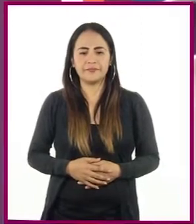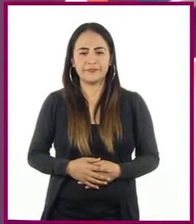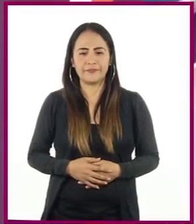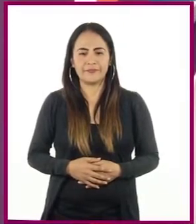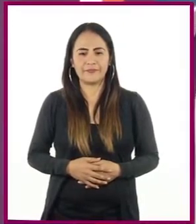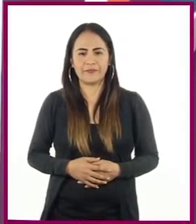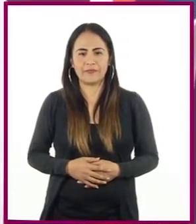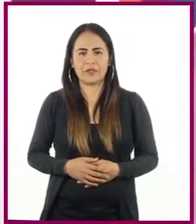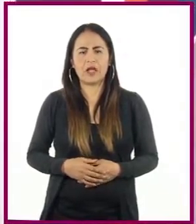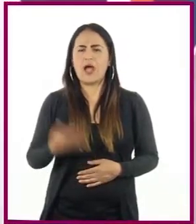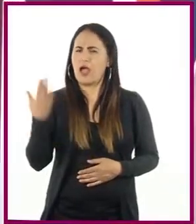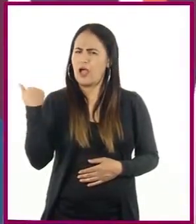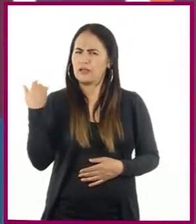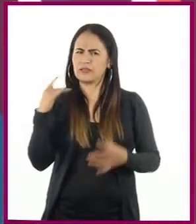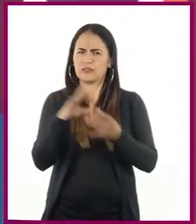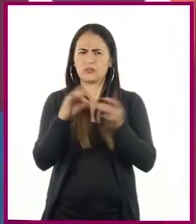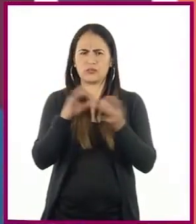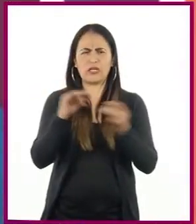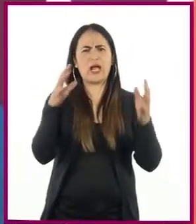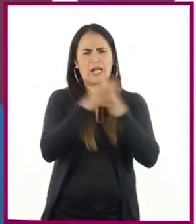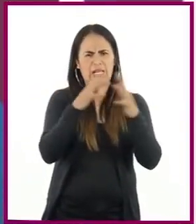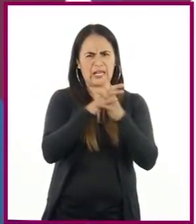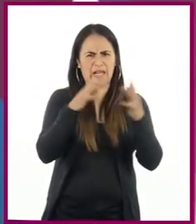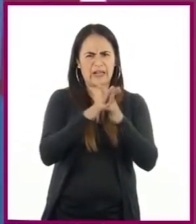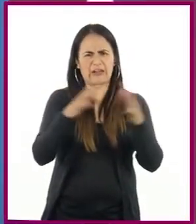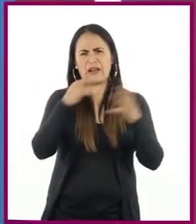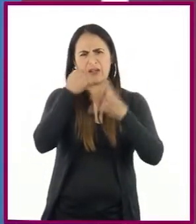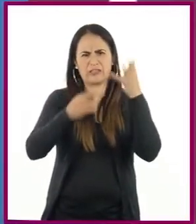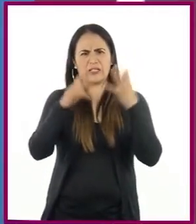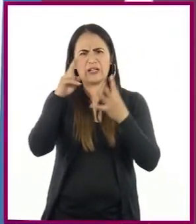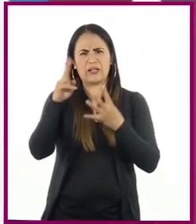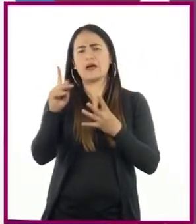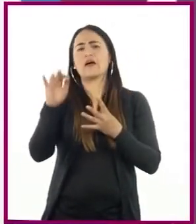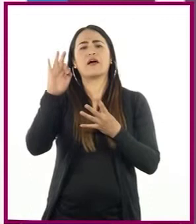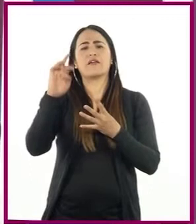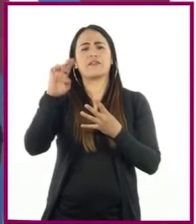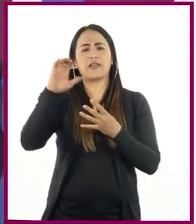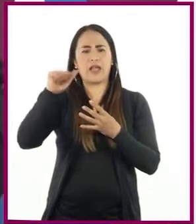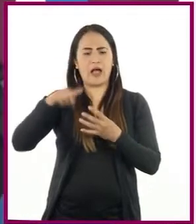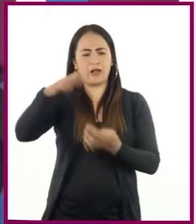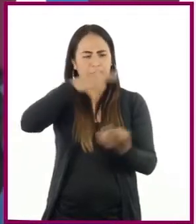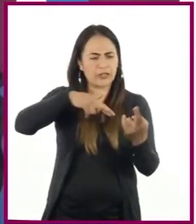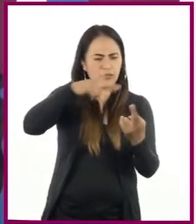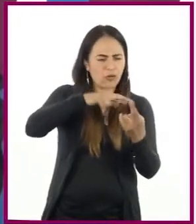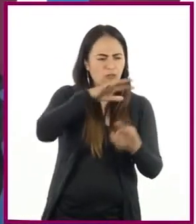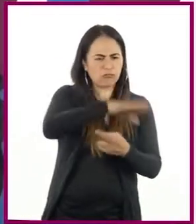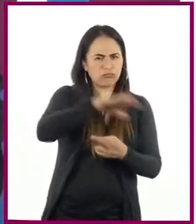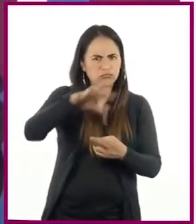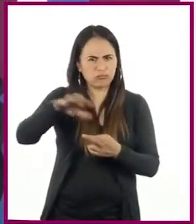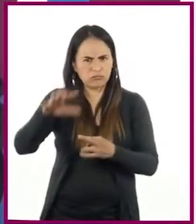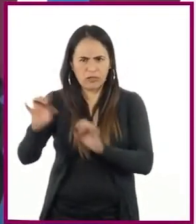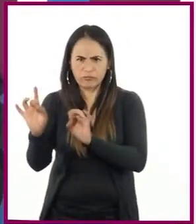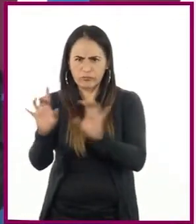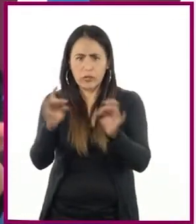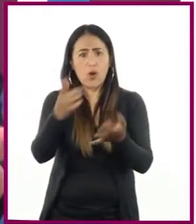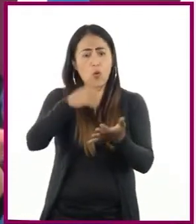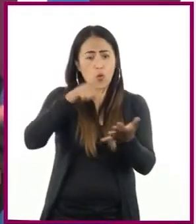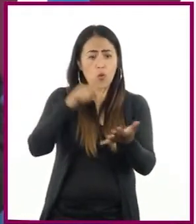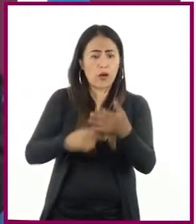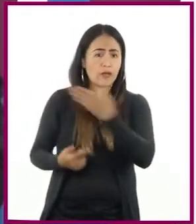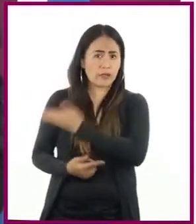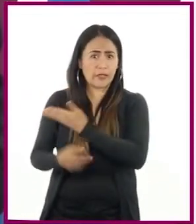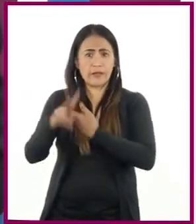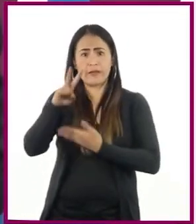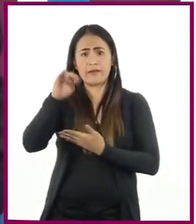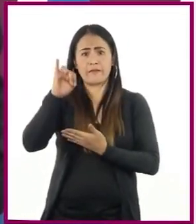Como estudiaron, durante la Guerra Fría se desarrollaron conflictos regionales. Uno de ellos tuvo lugar en Vietnam. Por